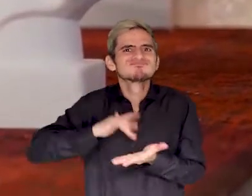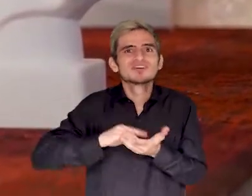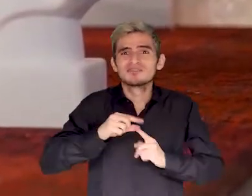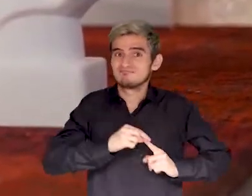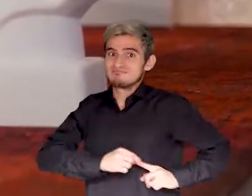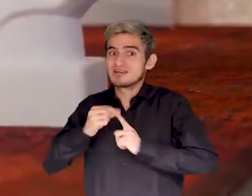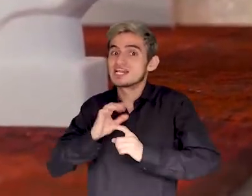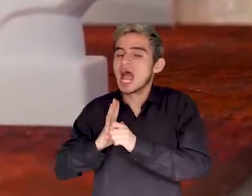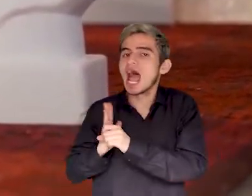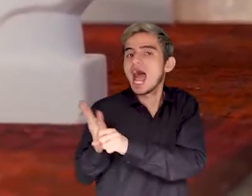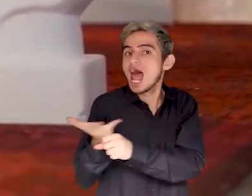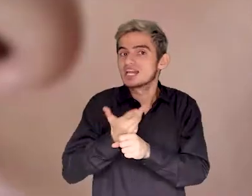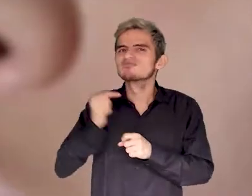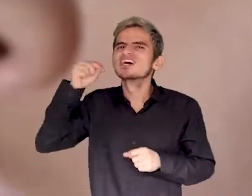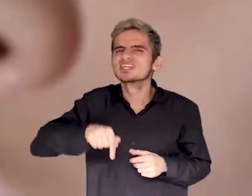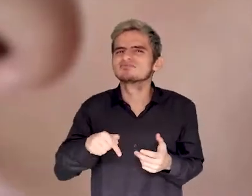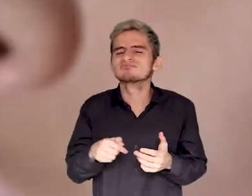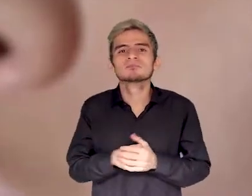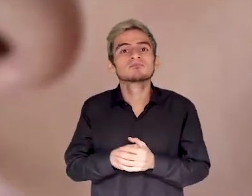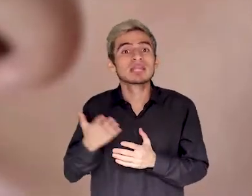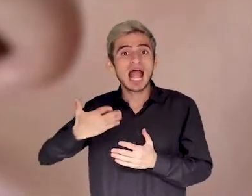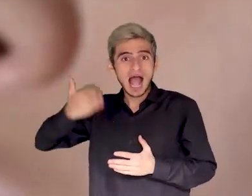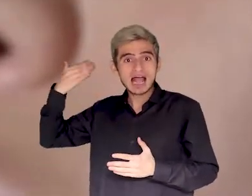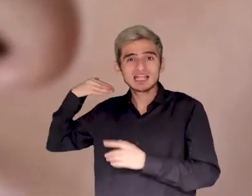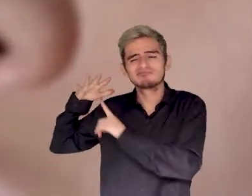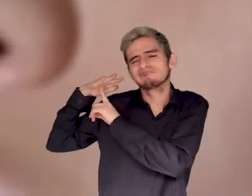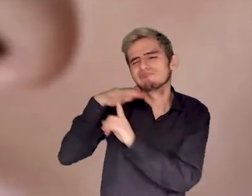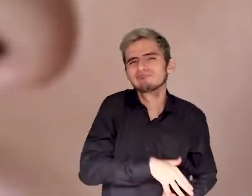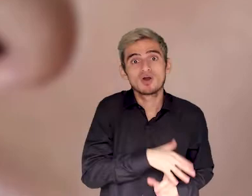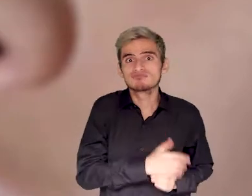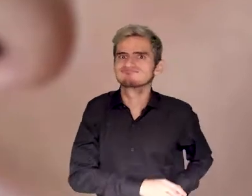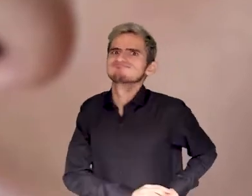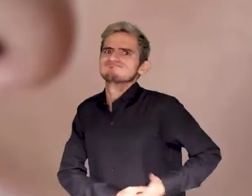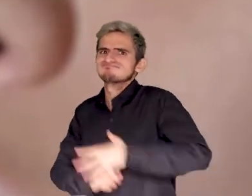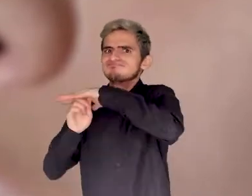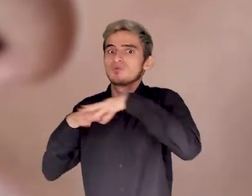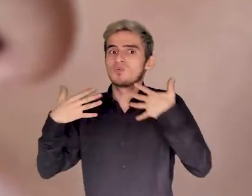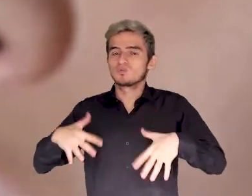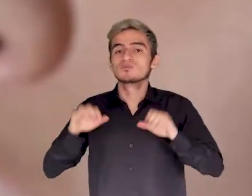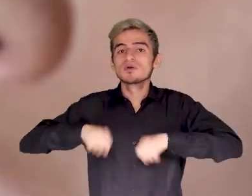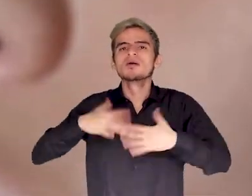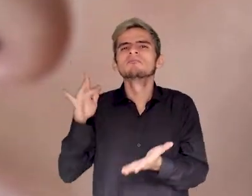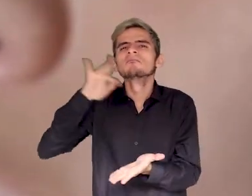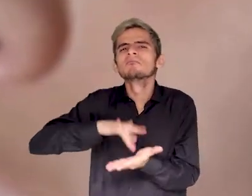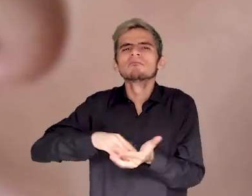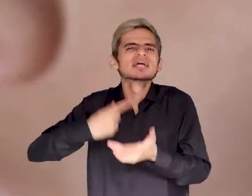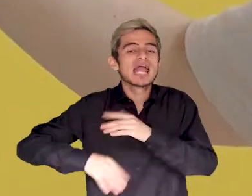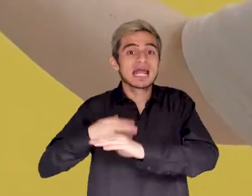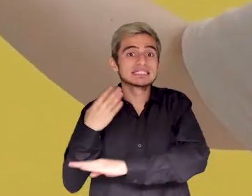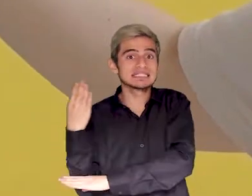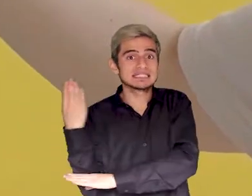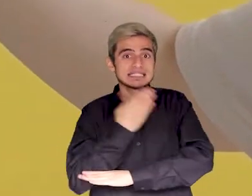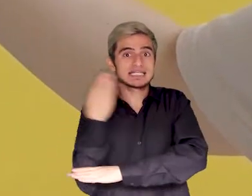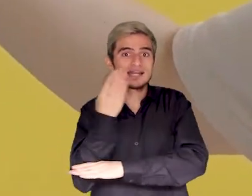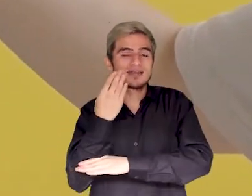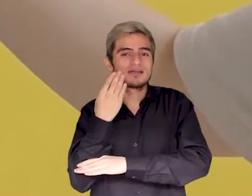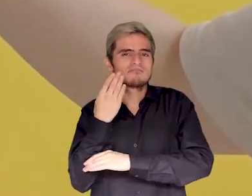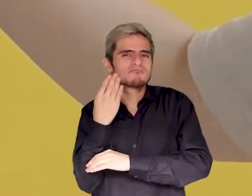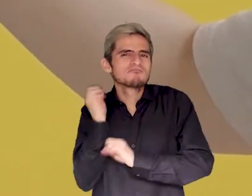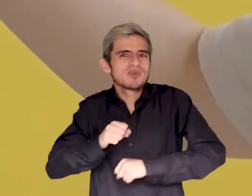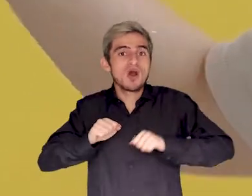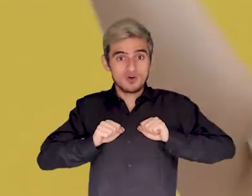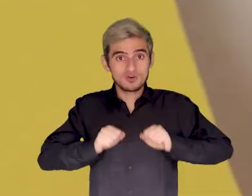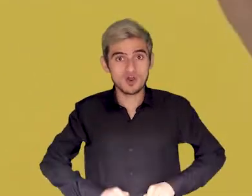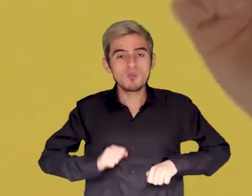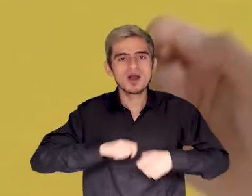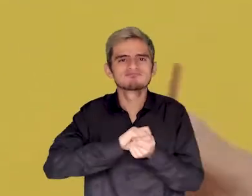especialmente en el arte, satisfaciendo una deuda histórica con la feminidad. En el caso del cine, la mujer ha pasado de actriz,